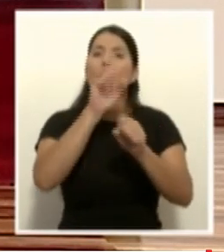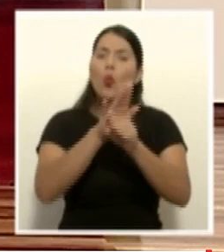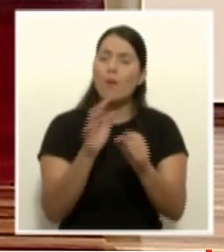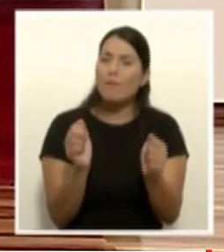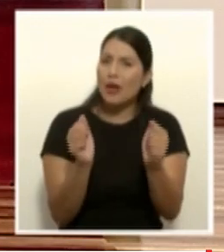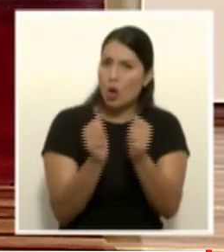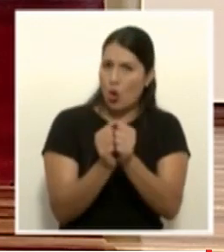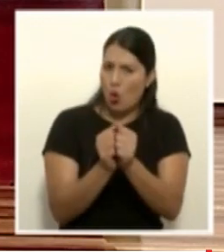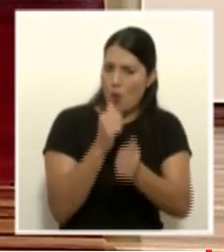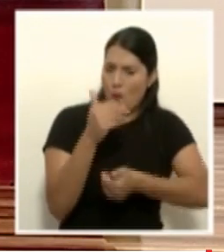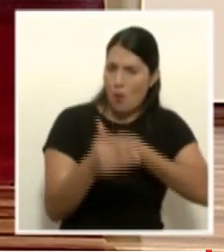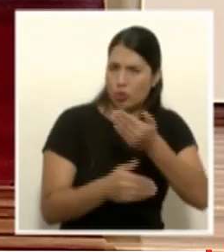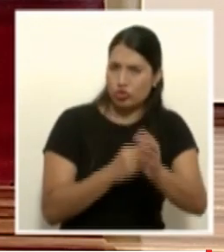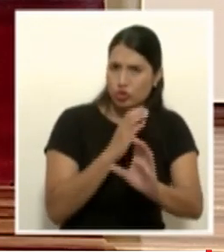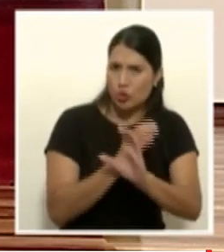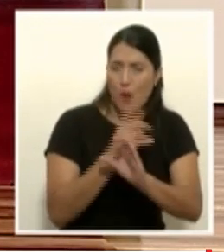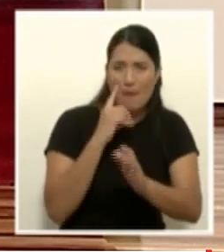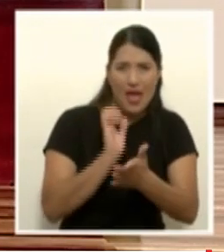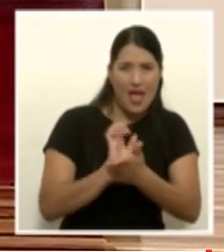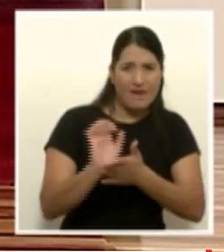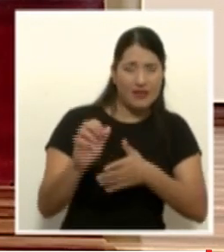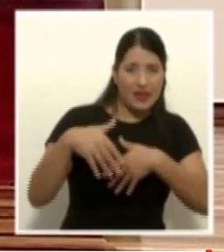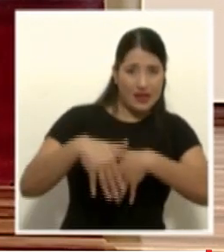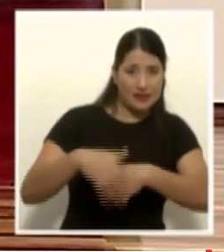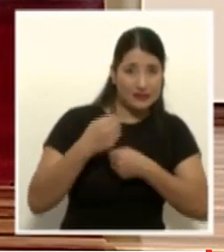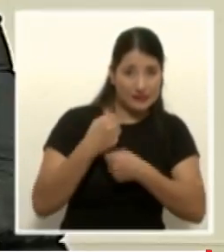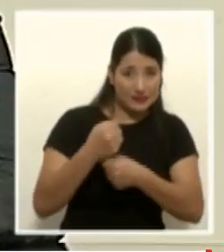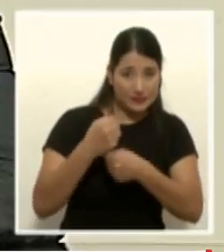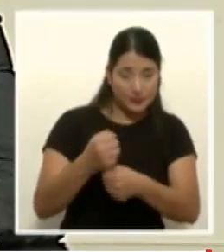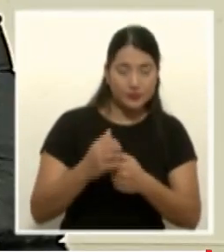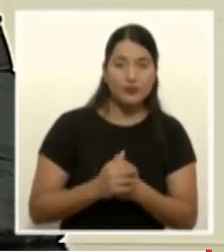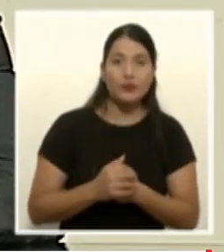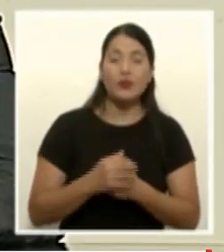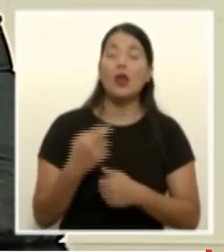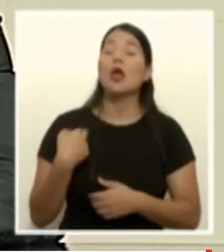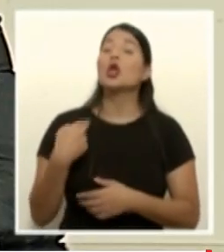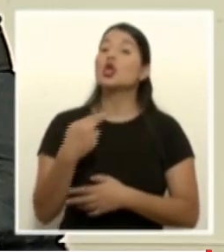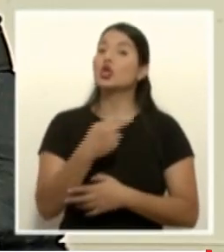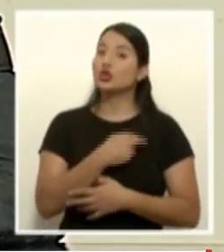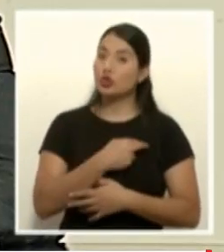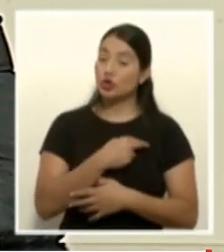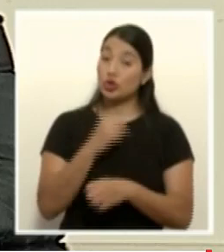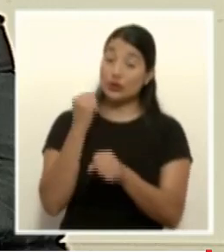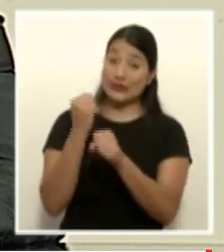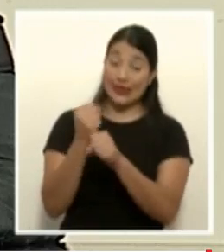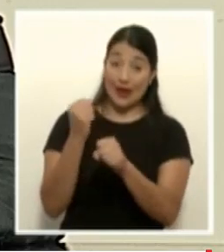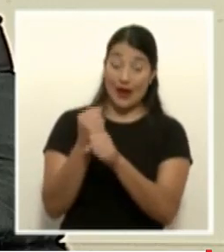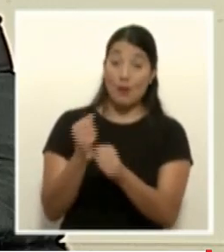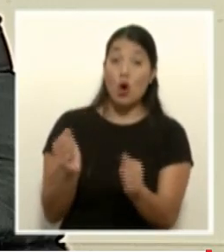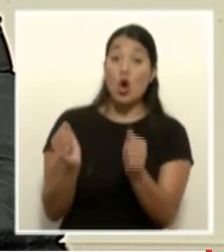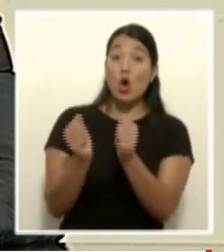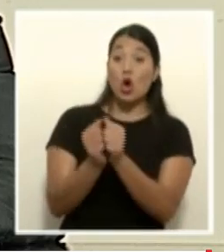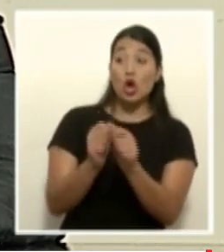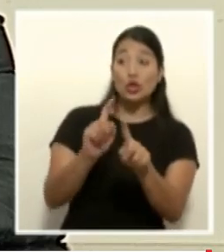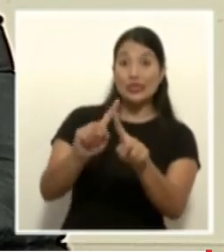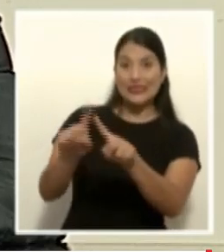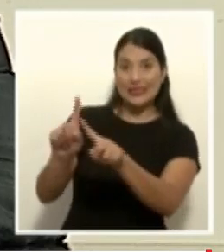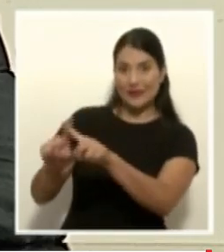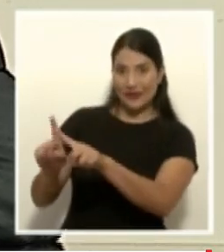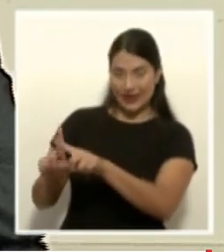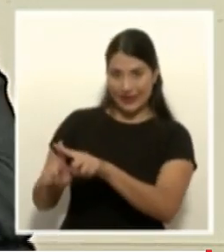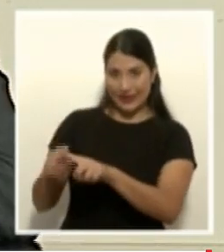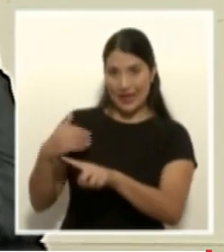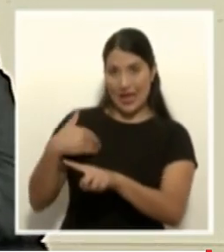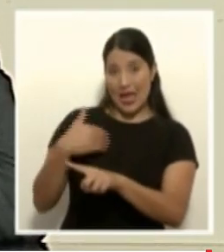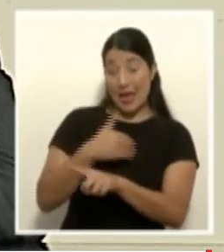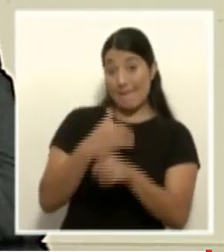esos comercios y eviten las manifestaciones? Nosotros lo que hemos trabajado con los diferentes jerarcas de los diferentes